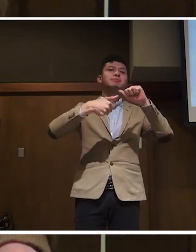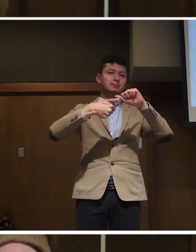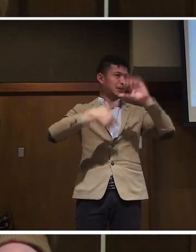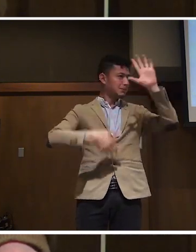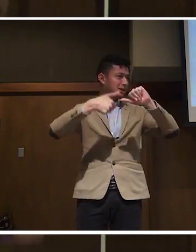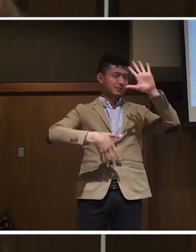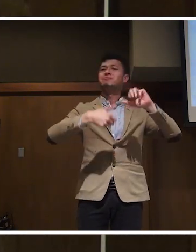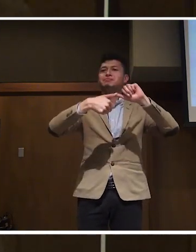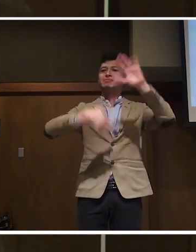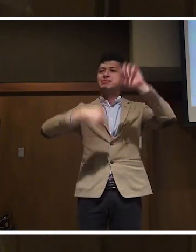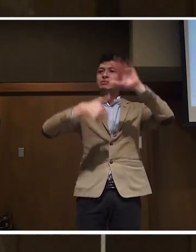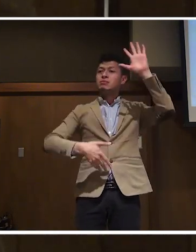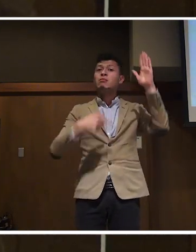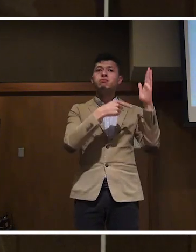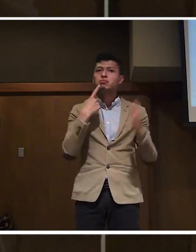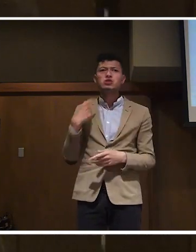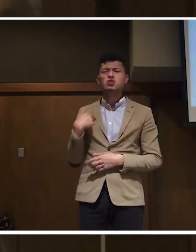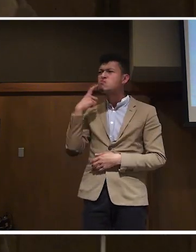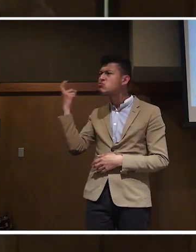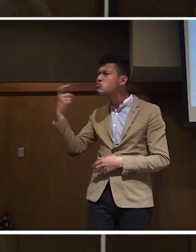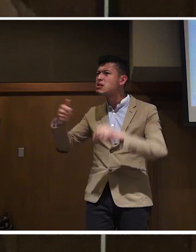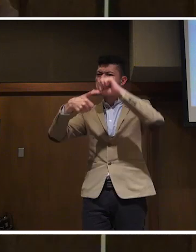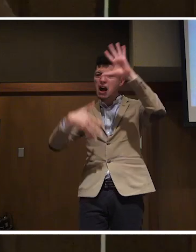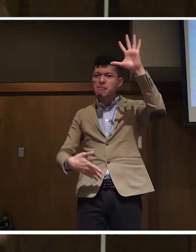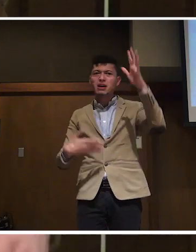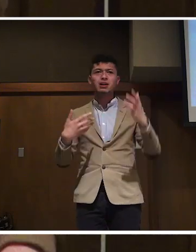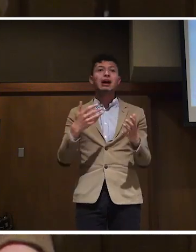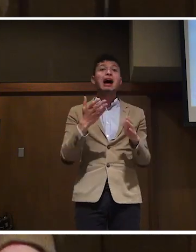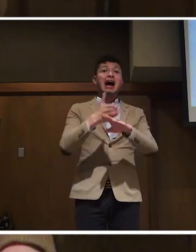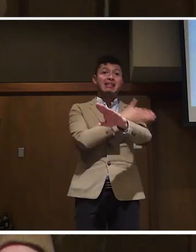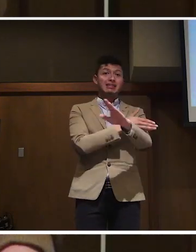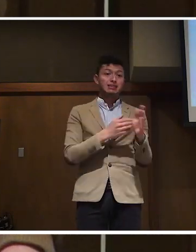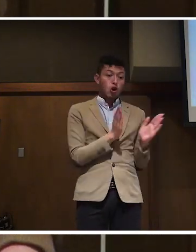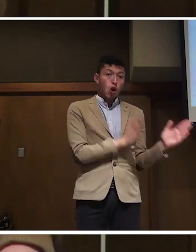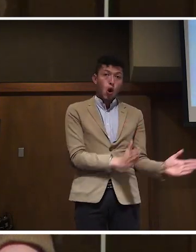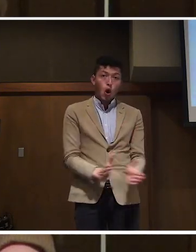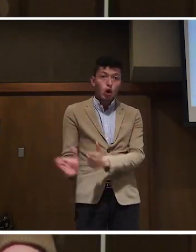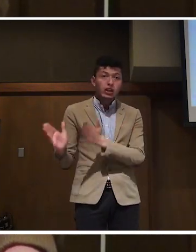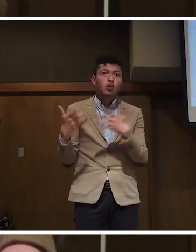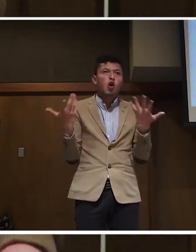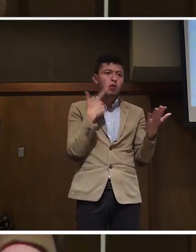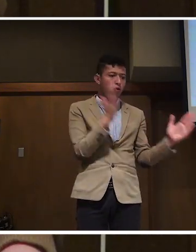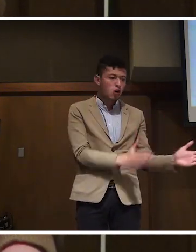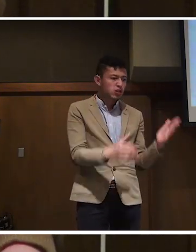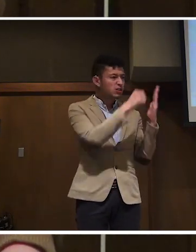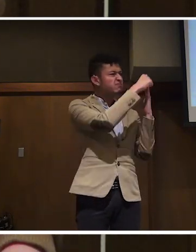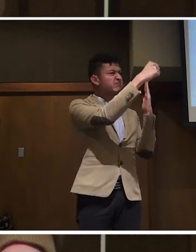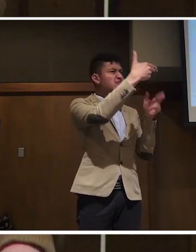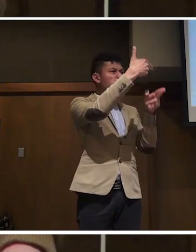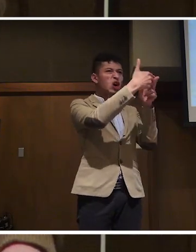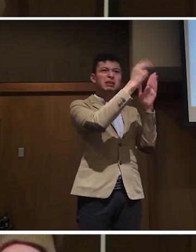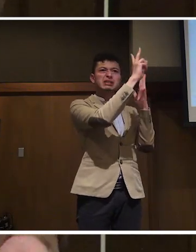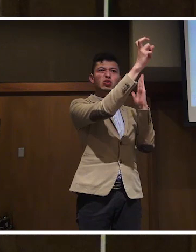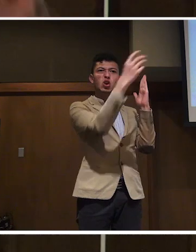Probablemente ya se me ocurrió cómo lo voy a poder encontrar. Hay un catálogo que hizo la Biblioteca Luis Ángel Arango en CD-ROM, que tenía